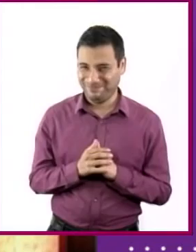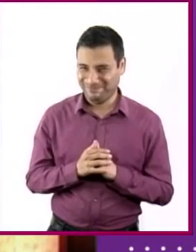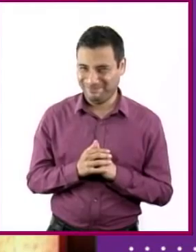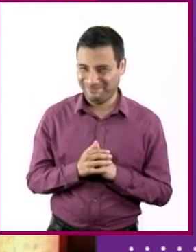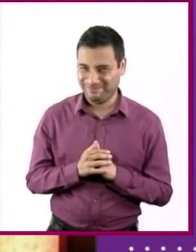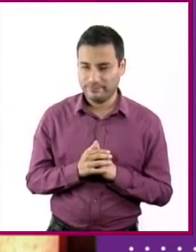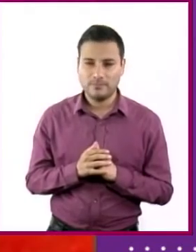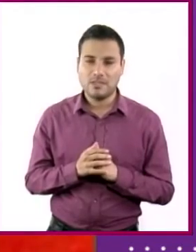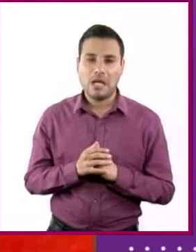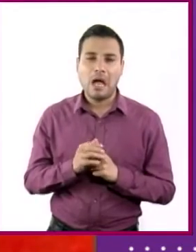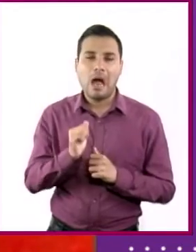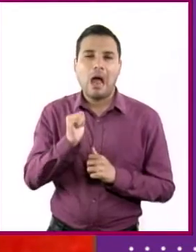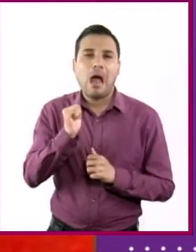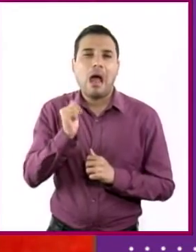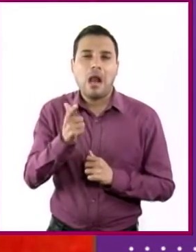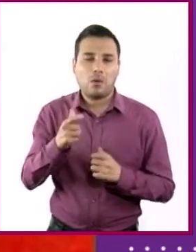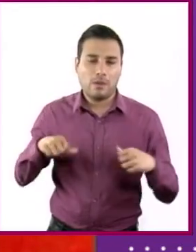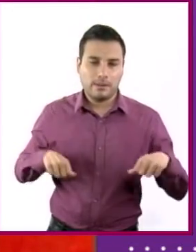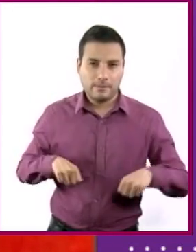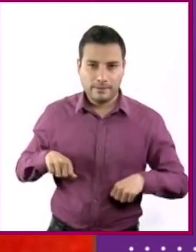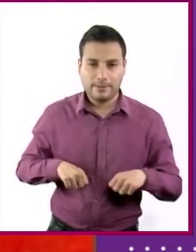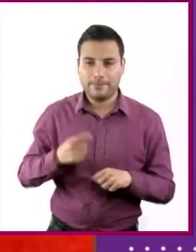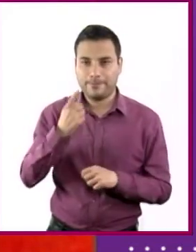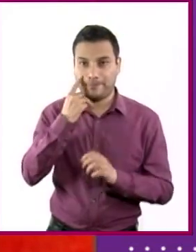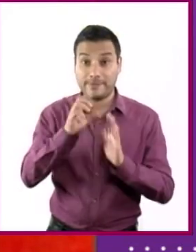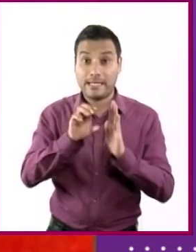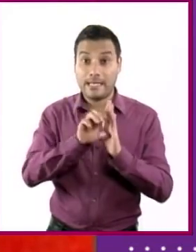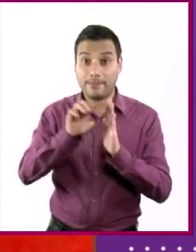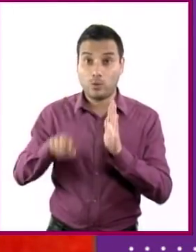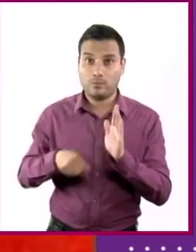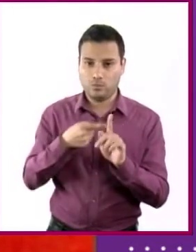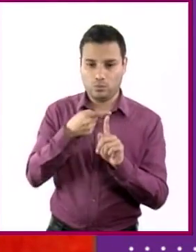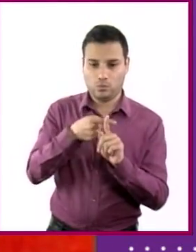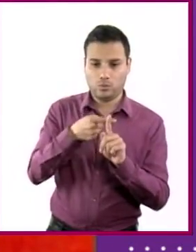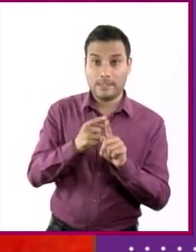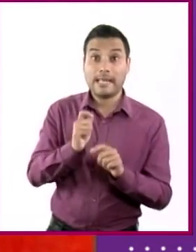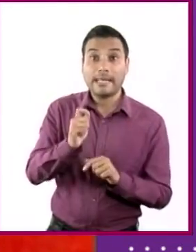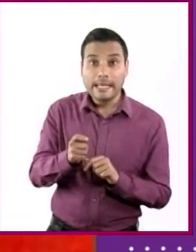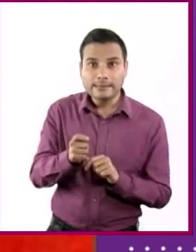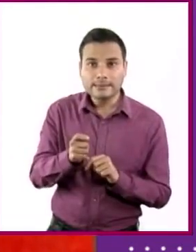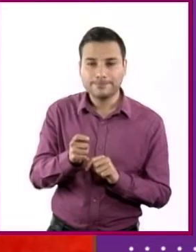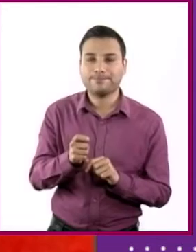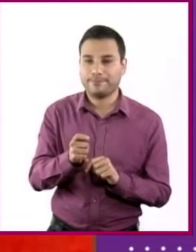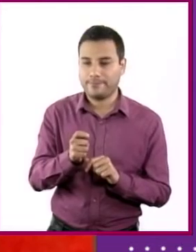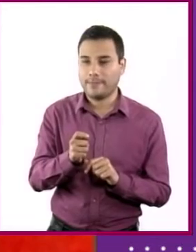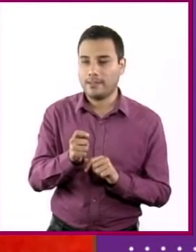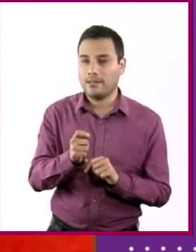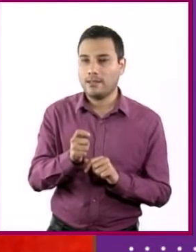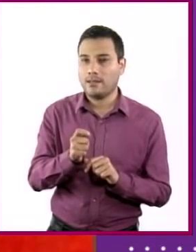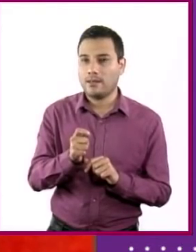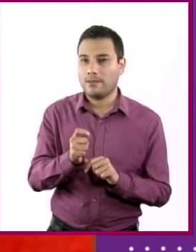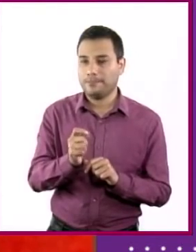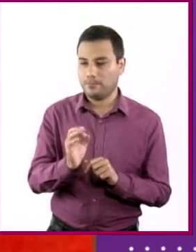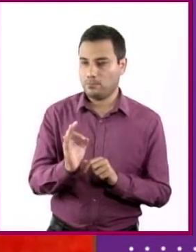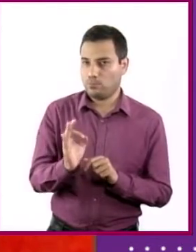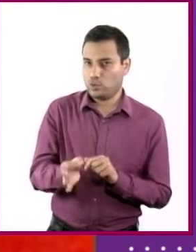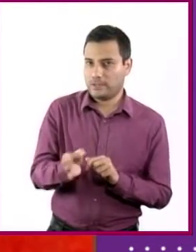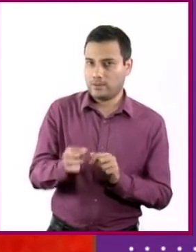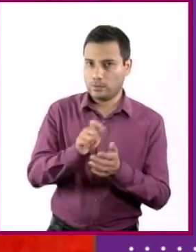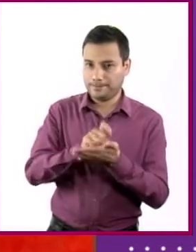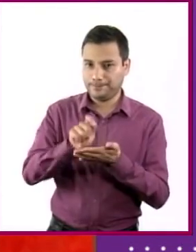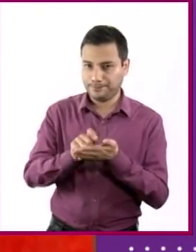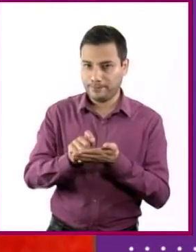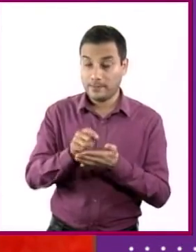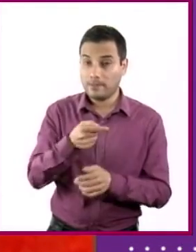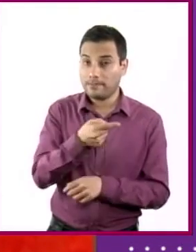una actividad. Cuando aparezca un signo de más, escribiremos el enunciado afirmativo. Si aparece un signo